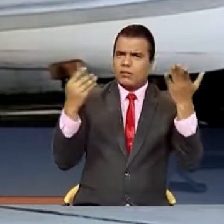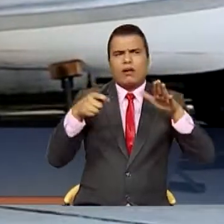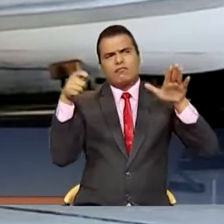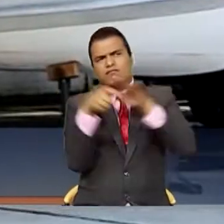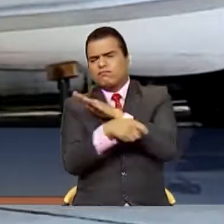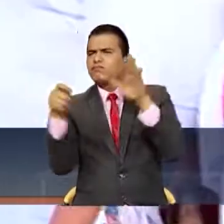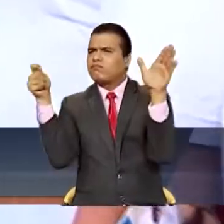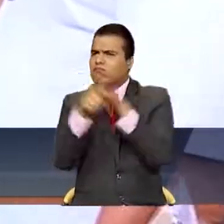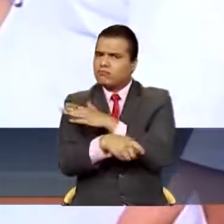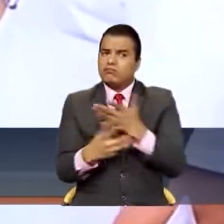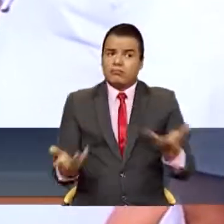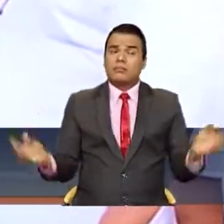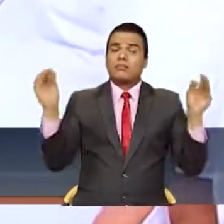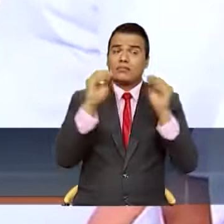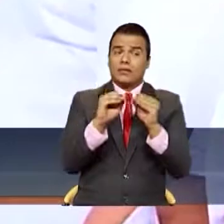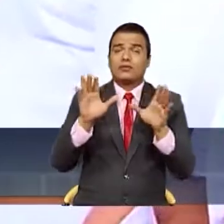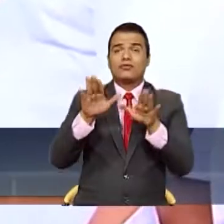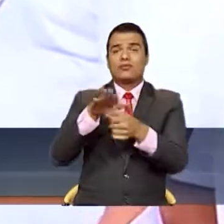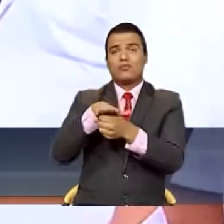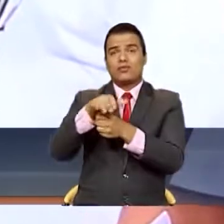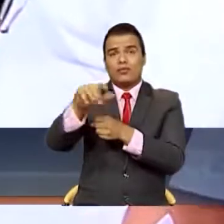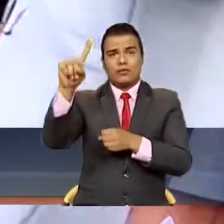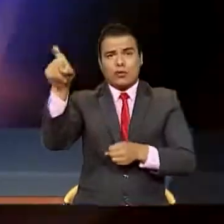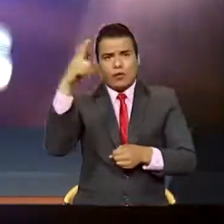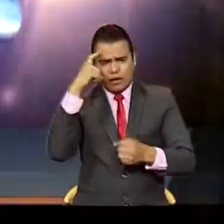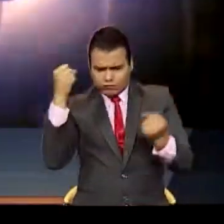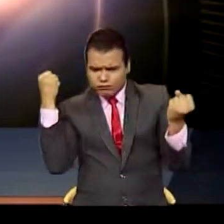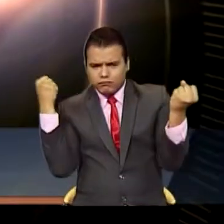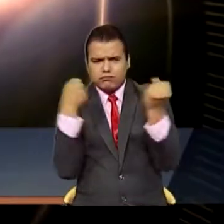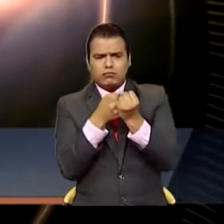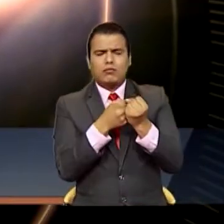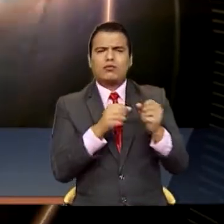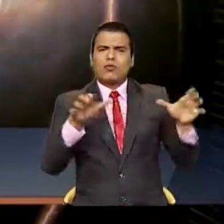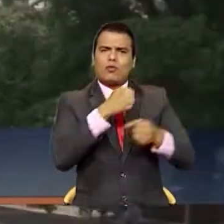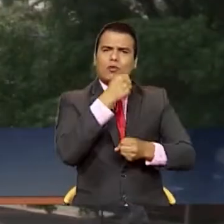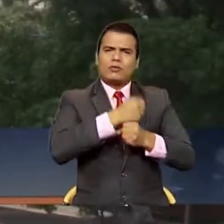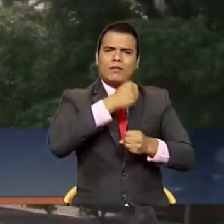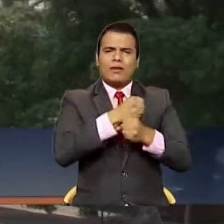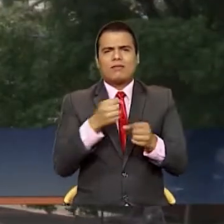En Buenaventura, gobernación apoya al sector pesquero.